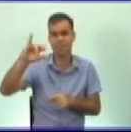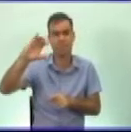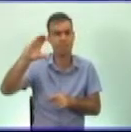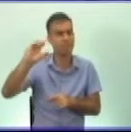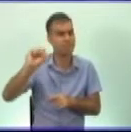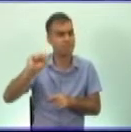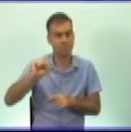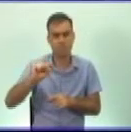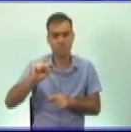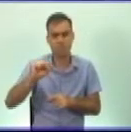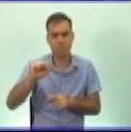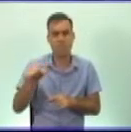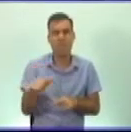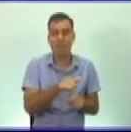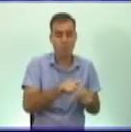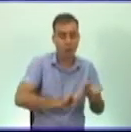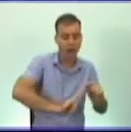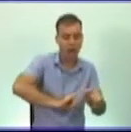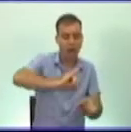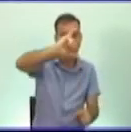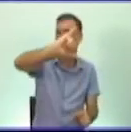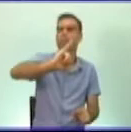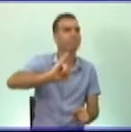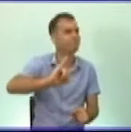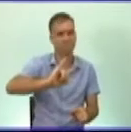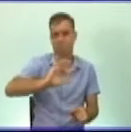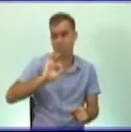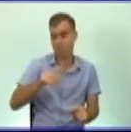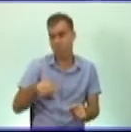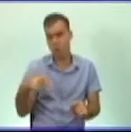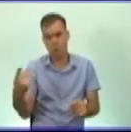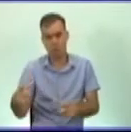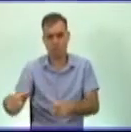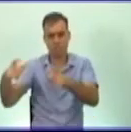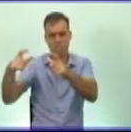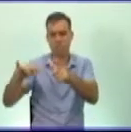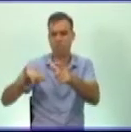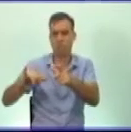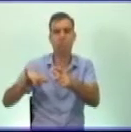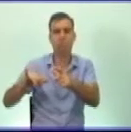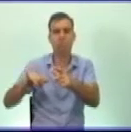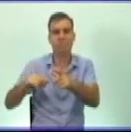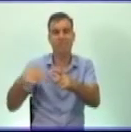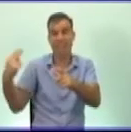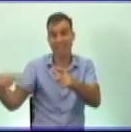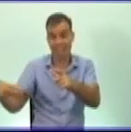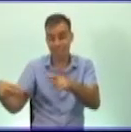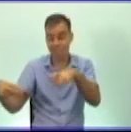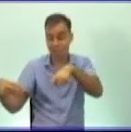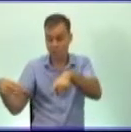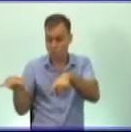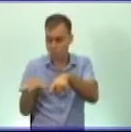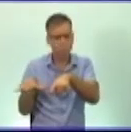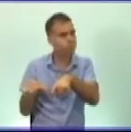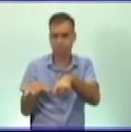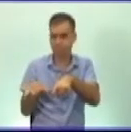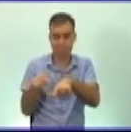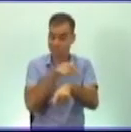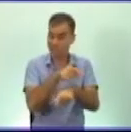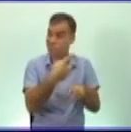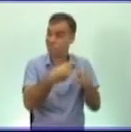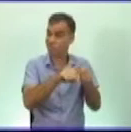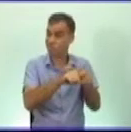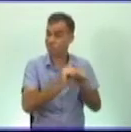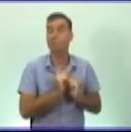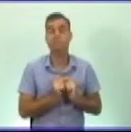por supuesto, que es lo que pasaba en el cilindro. ¿Ven? O sea, claro, tienen que tener ese concepto. En el